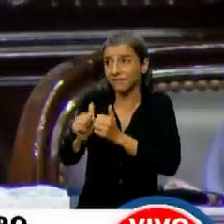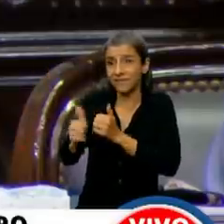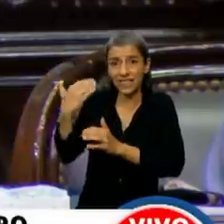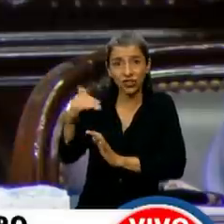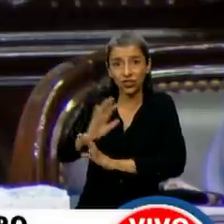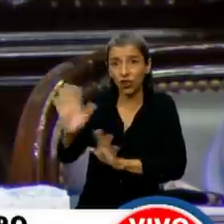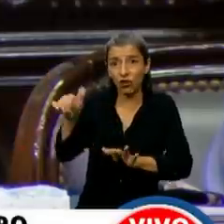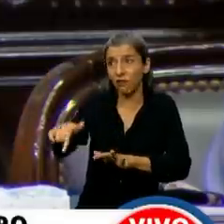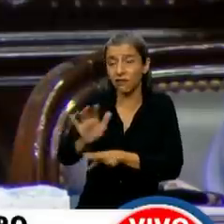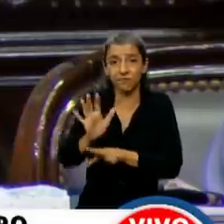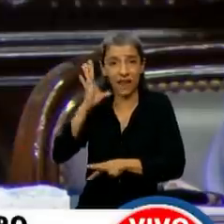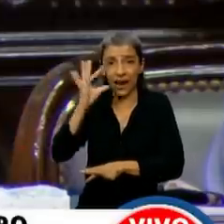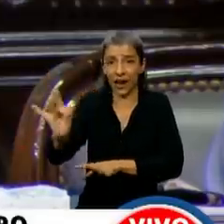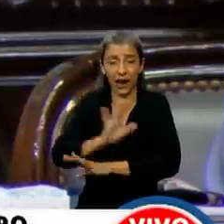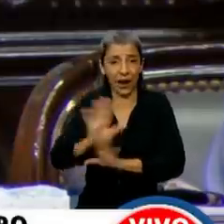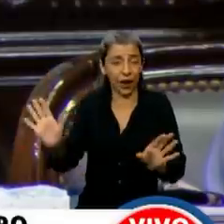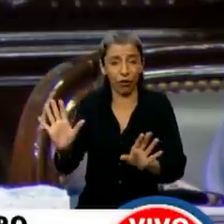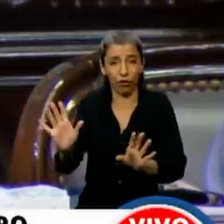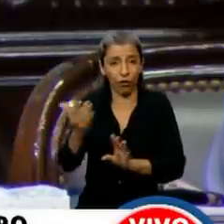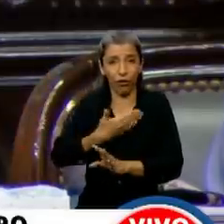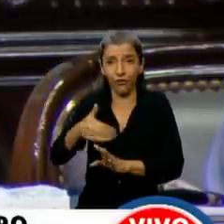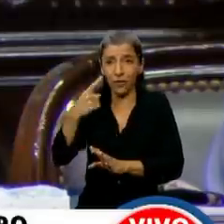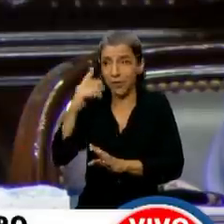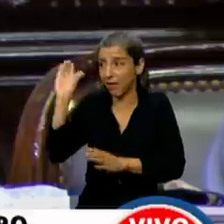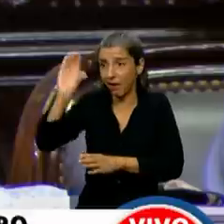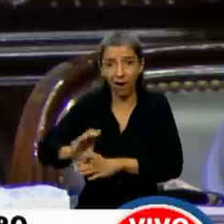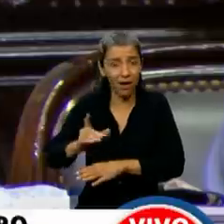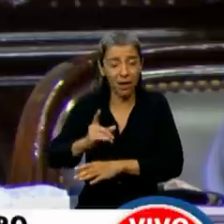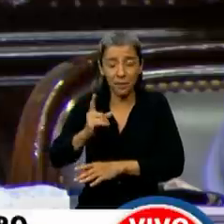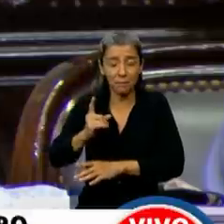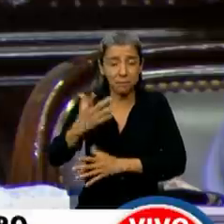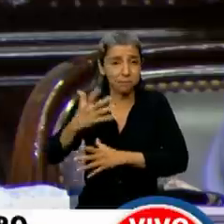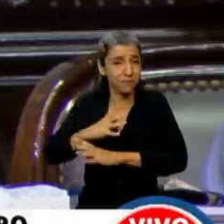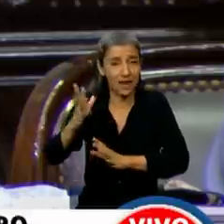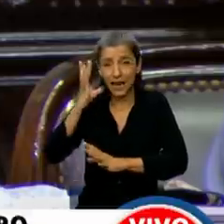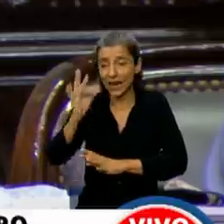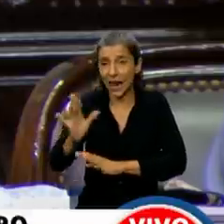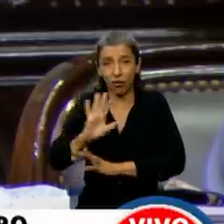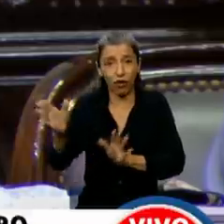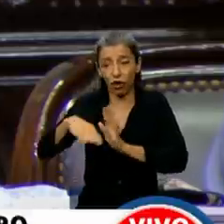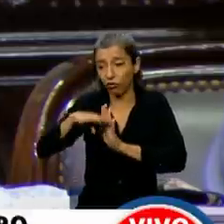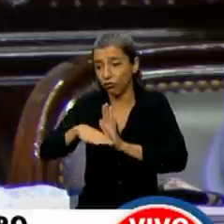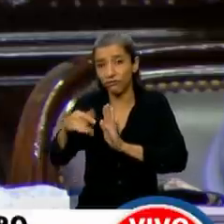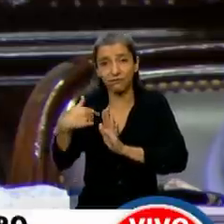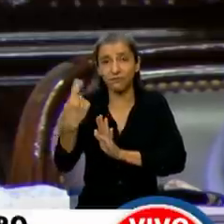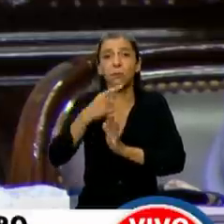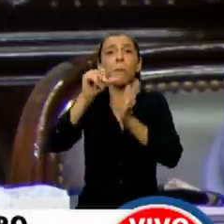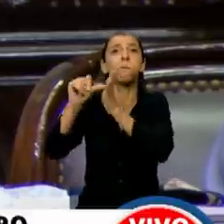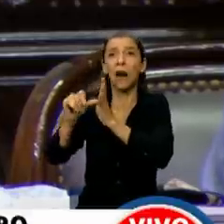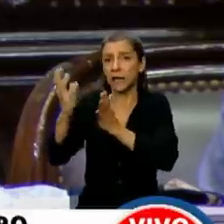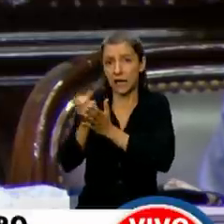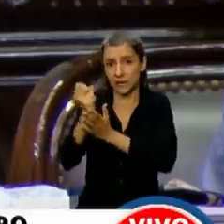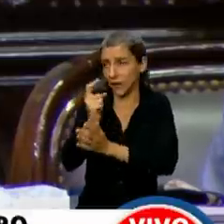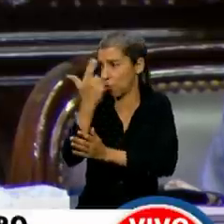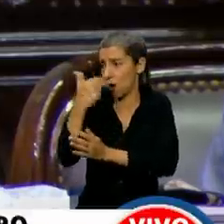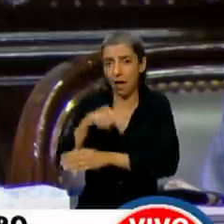monetario otorgado en condiciones no aceptables por ningún organismo internacional y la